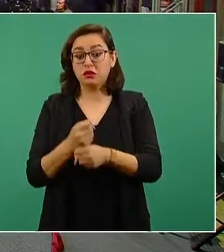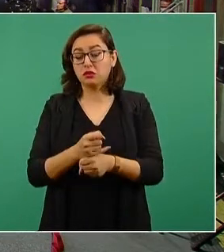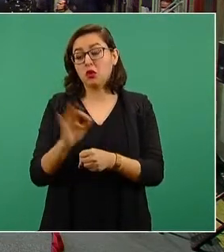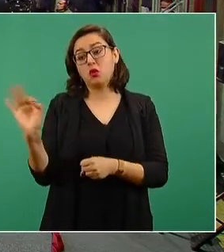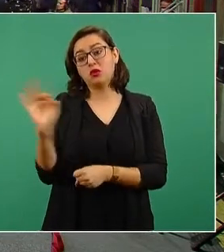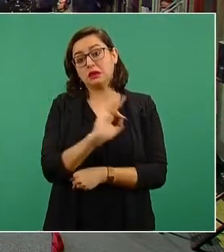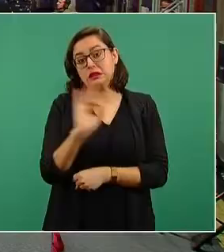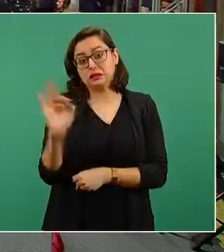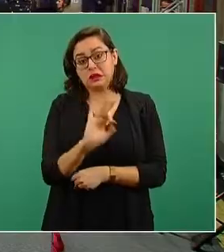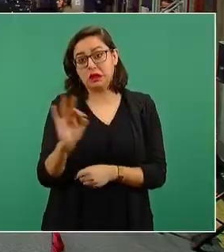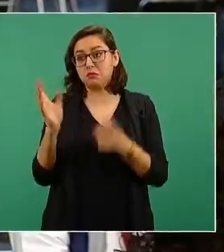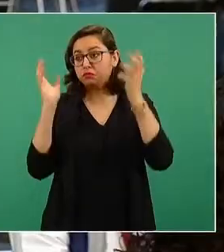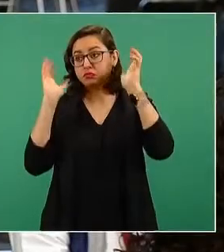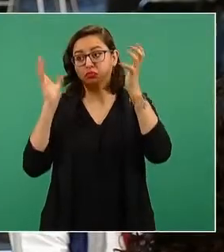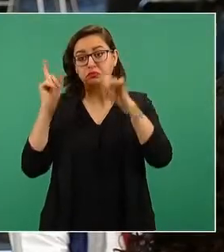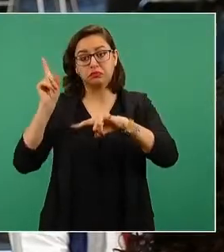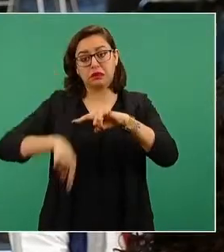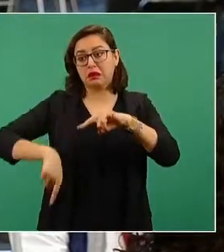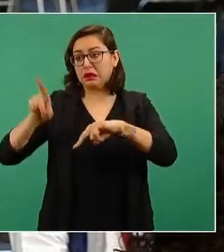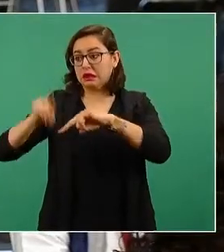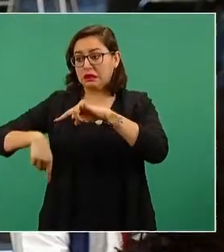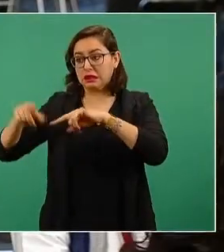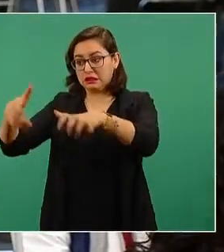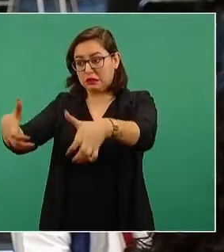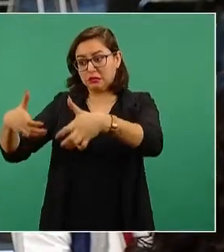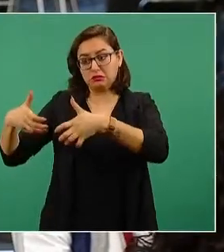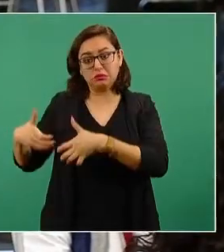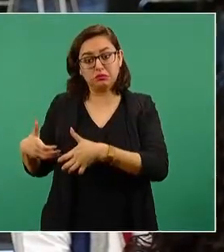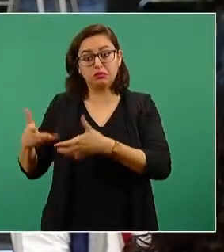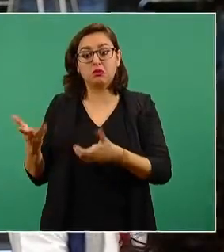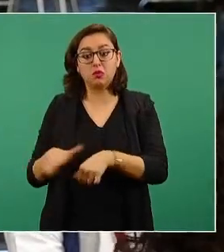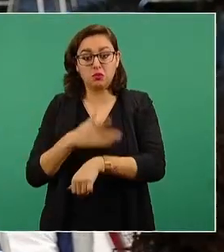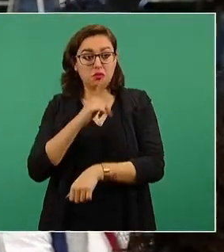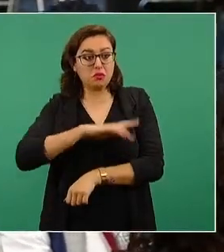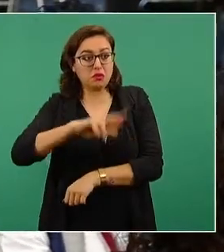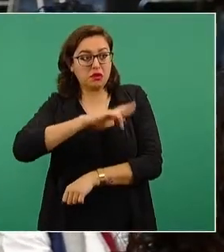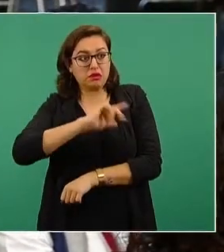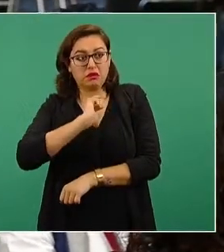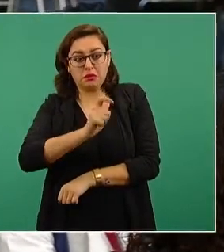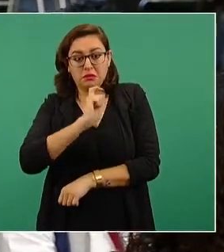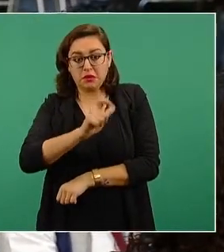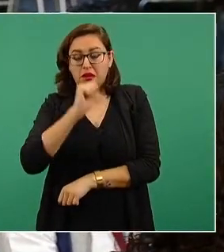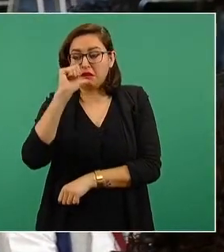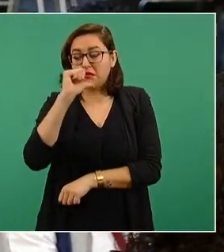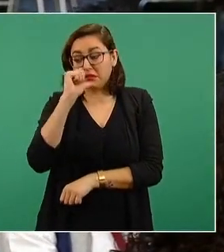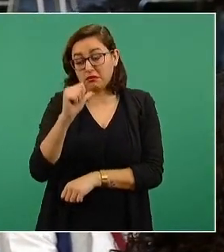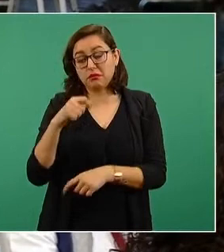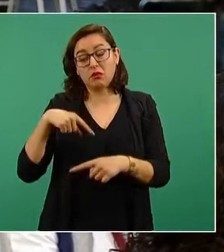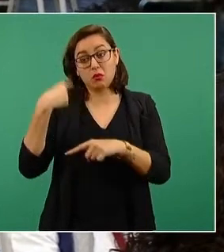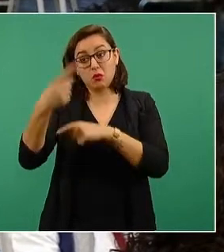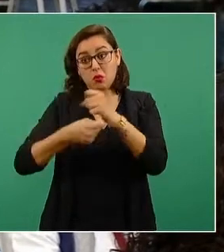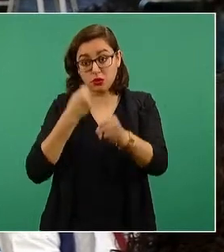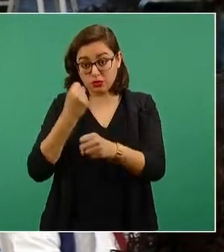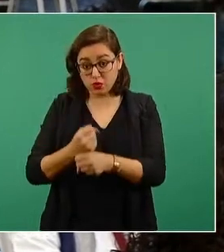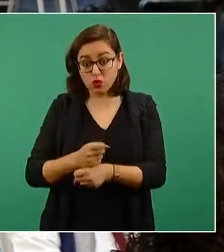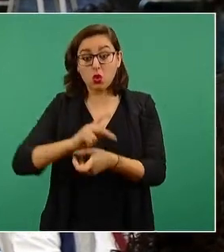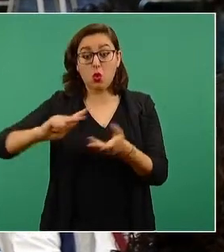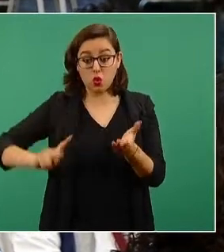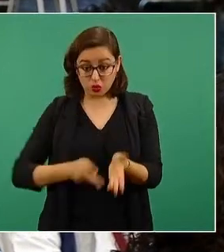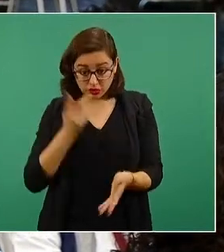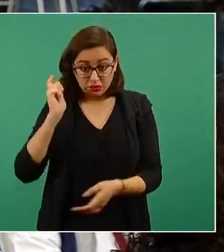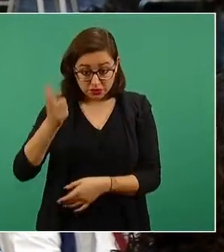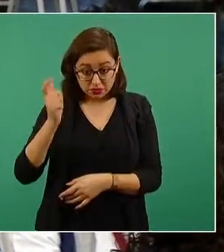que se celebre otro contrato semejante a sobreprecio. La empresa Lisi and Fleet Solution SADCB, que ganó la licitación número